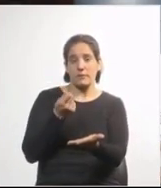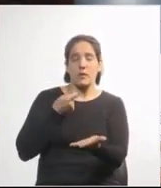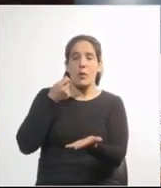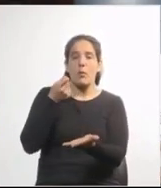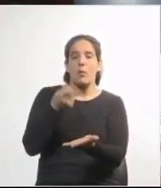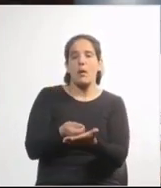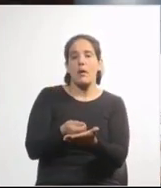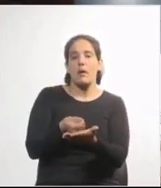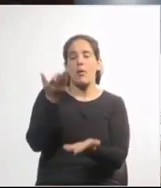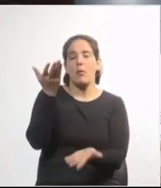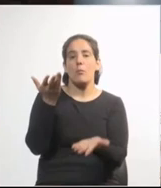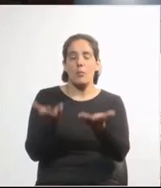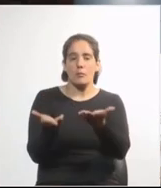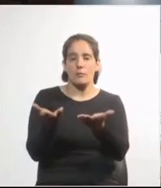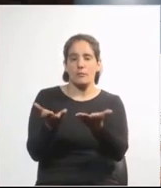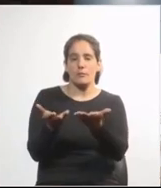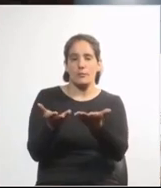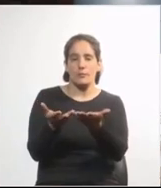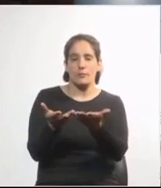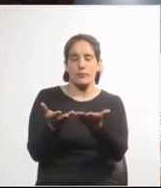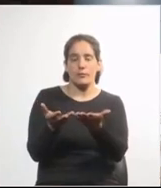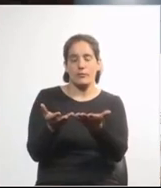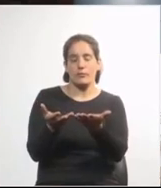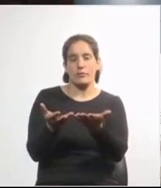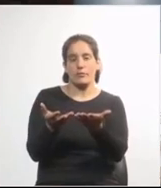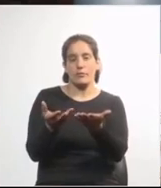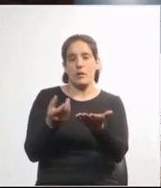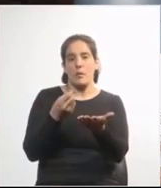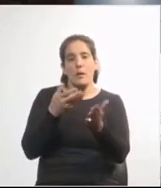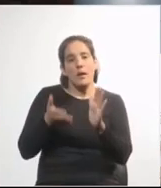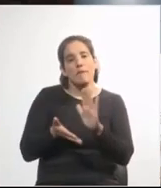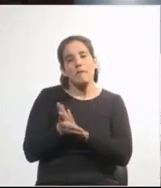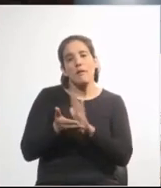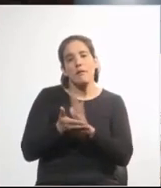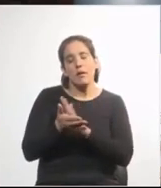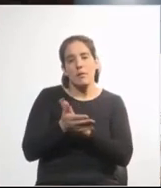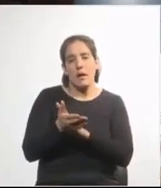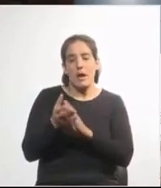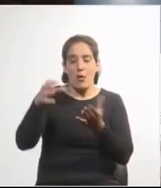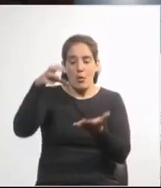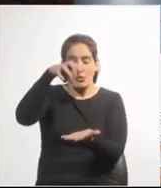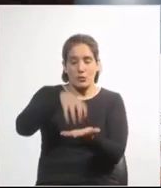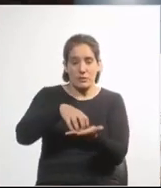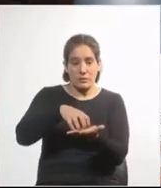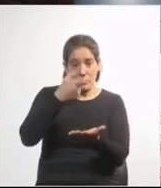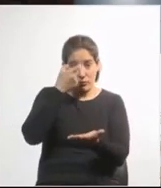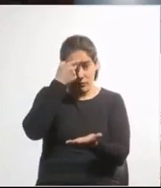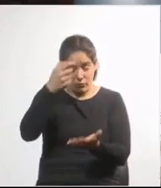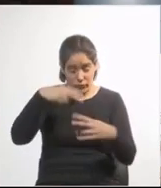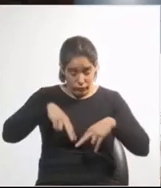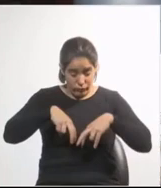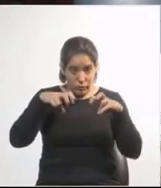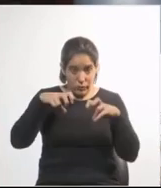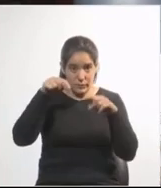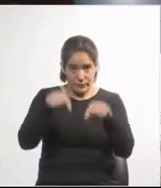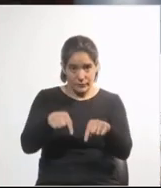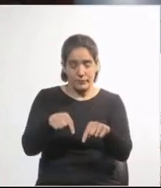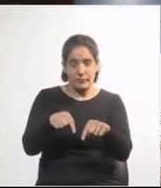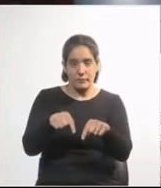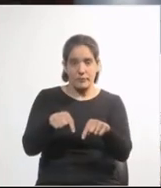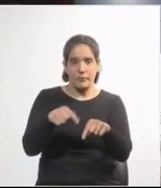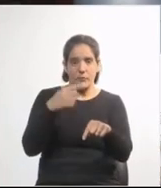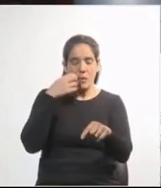como contrapartida nacional de la instalación y funcionamiento del Centro Nacional de Investigación Científica para